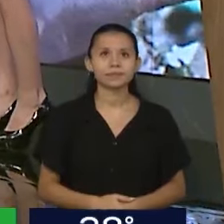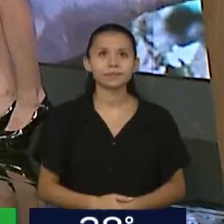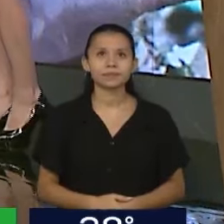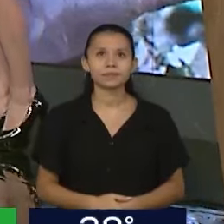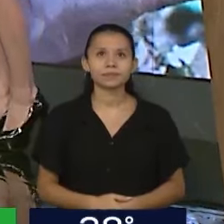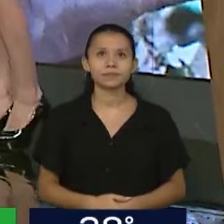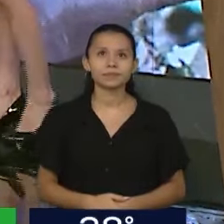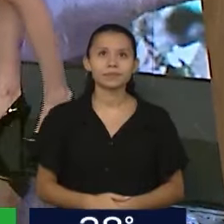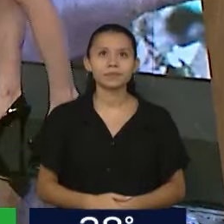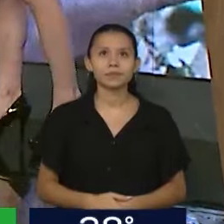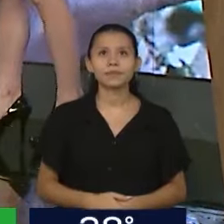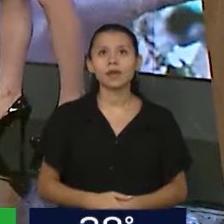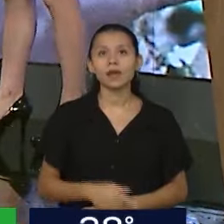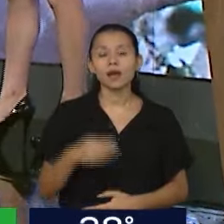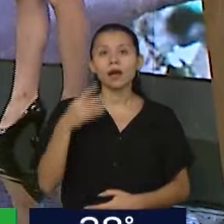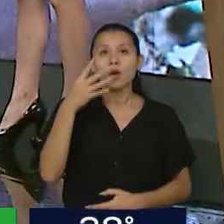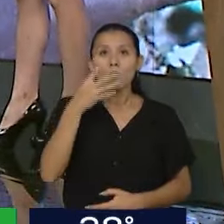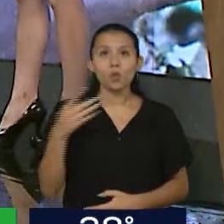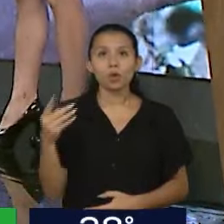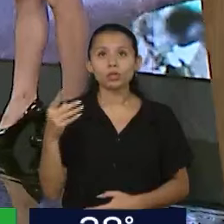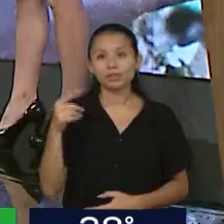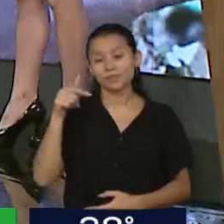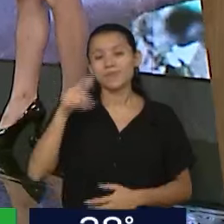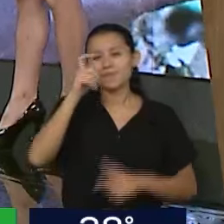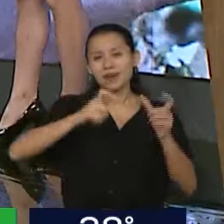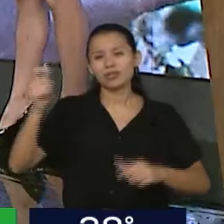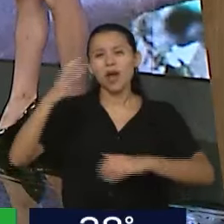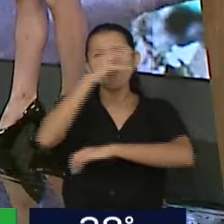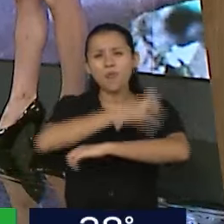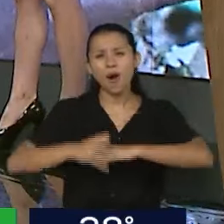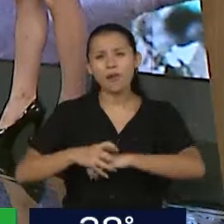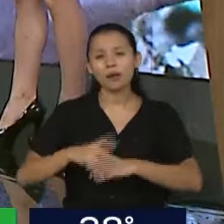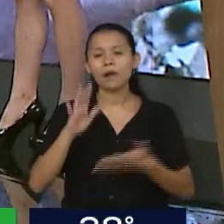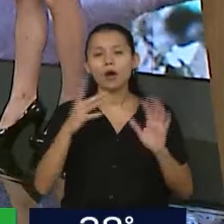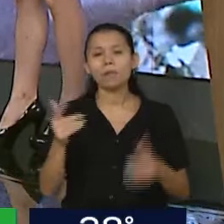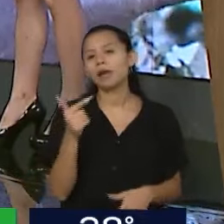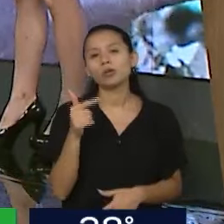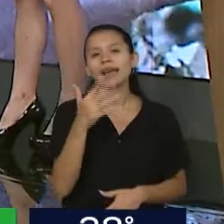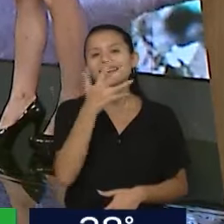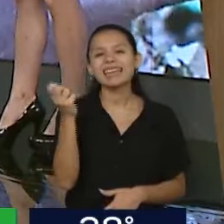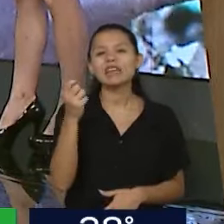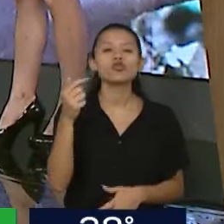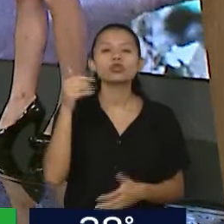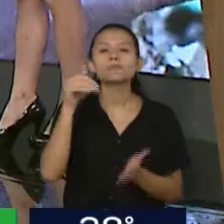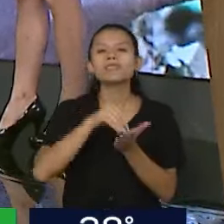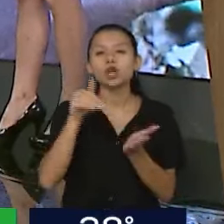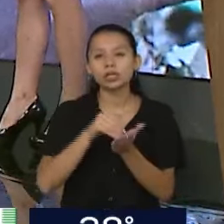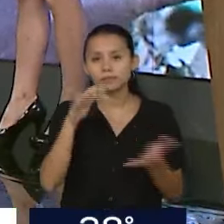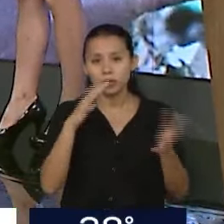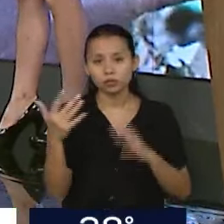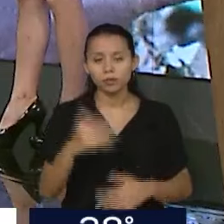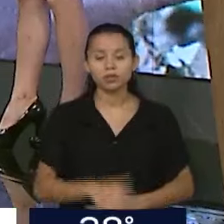493.955 personas en el Gran Mendoza que son pobres, casi medio millón. Y fíjate que la línea de la indigencia, que también creció,